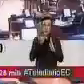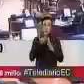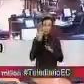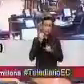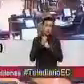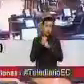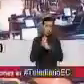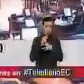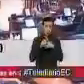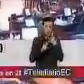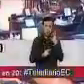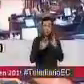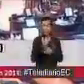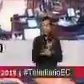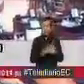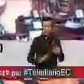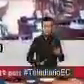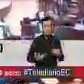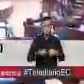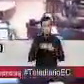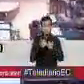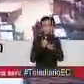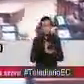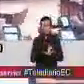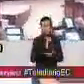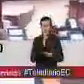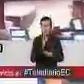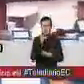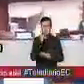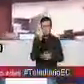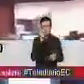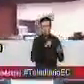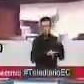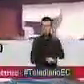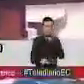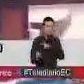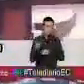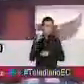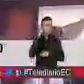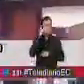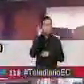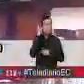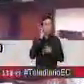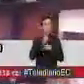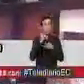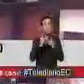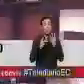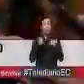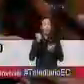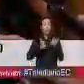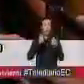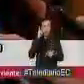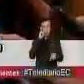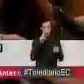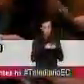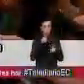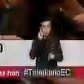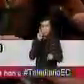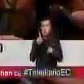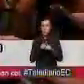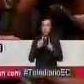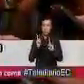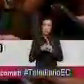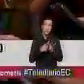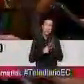seguridad. Según el presidente de la Asamblea, César Litardo, con estas observaciones se esperará discernir en qué puntos existen consensos. Terminar este